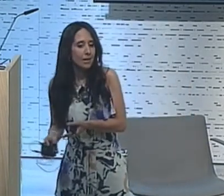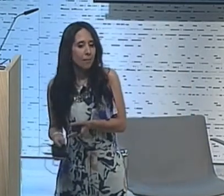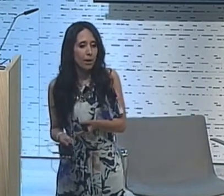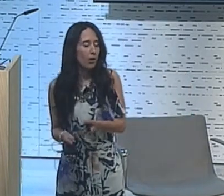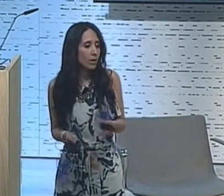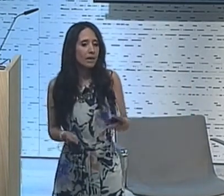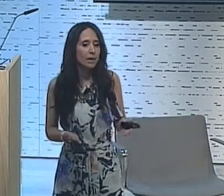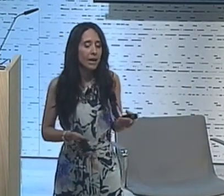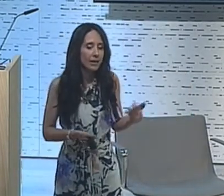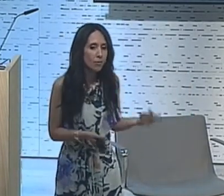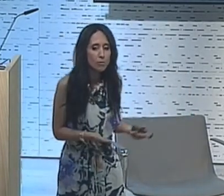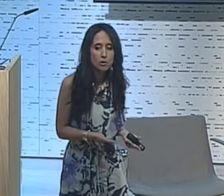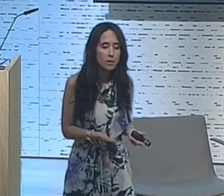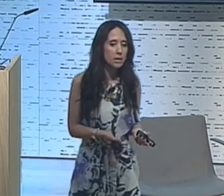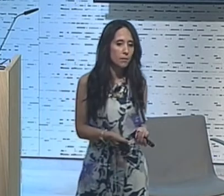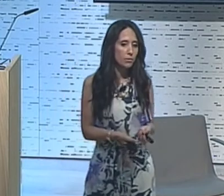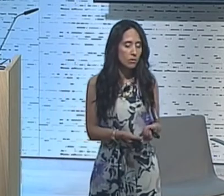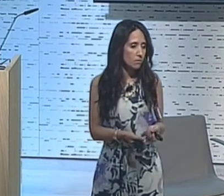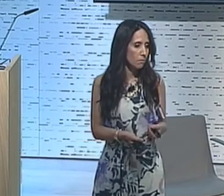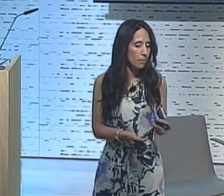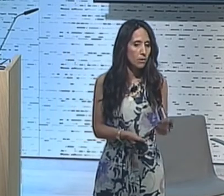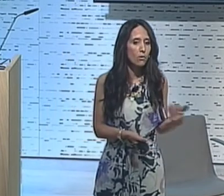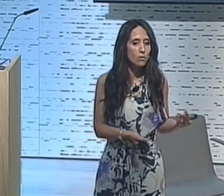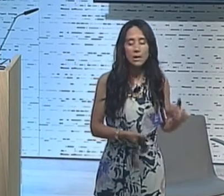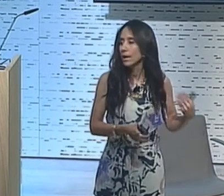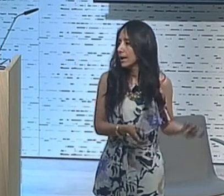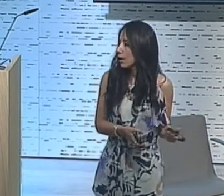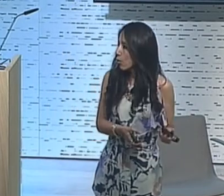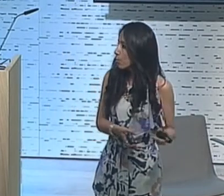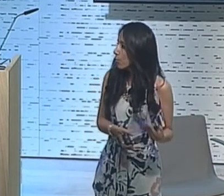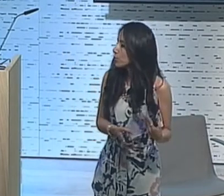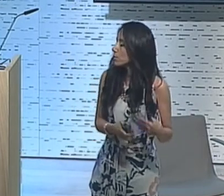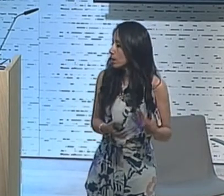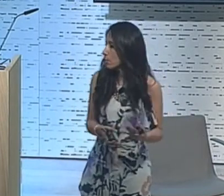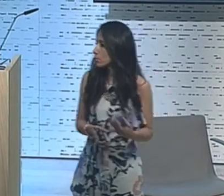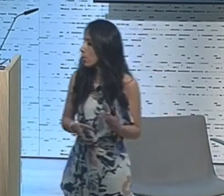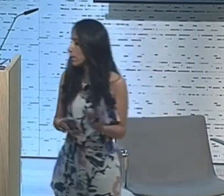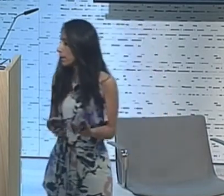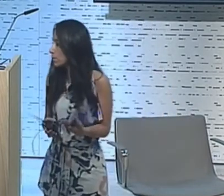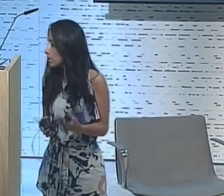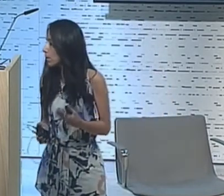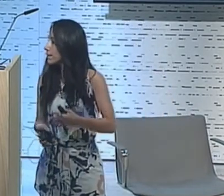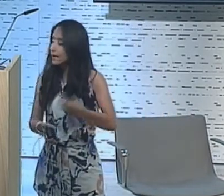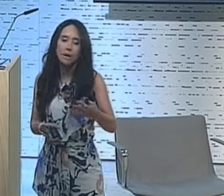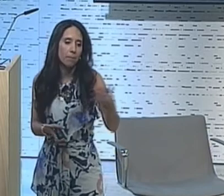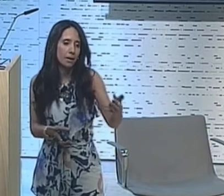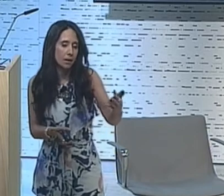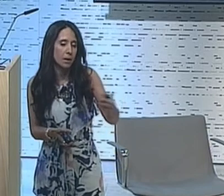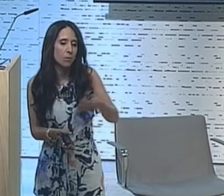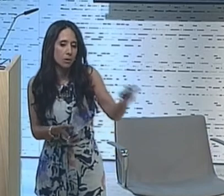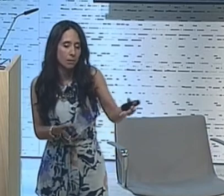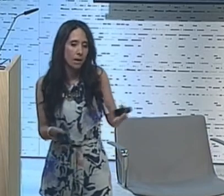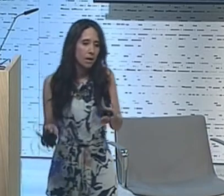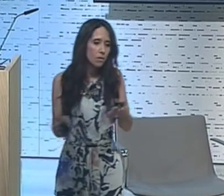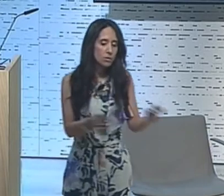eso, pero hoy en día tenemos mucho más elementos para poder conocer cómo funcionamos, cómo aprendemos y cómo esa